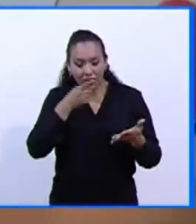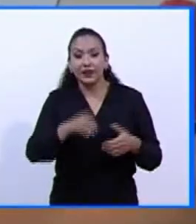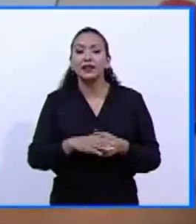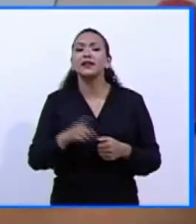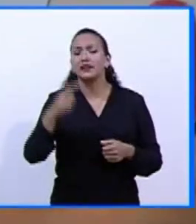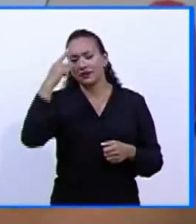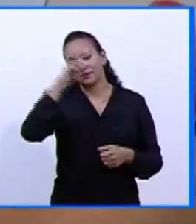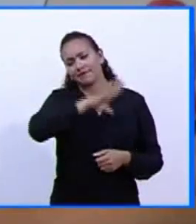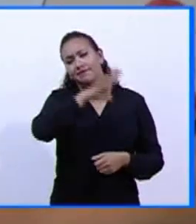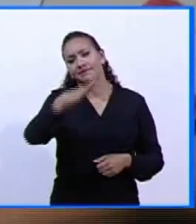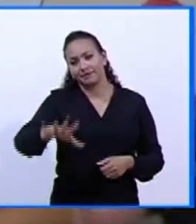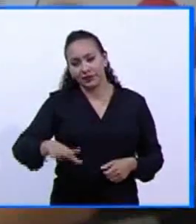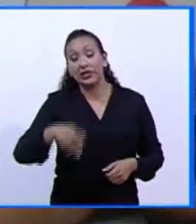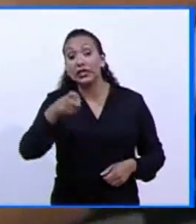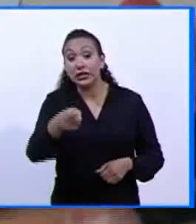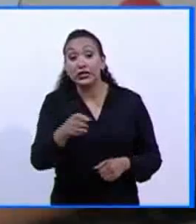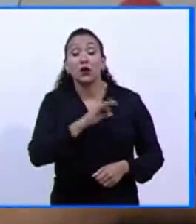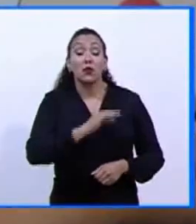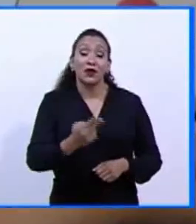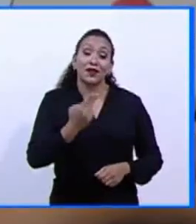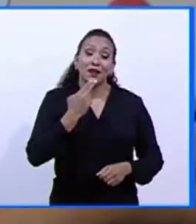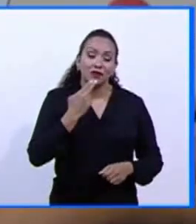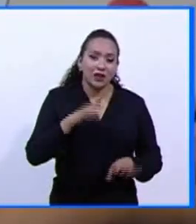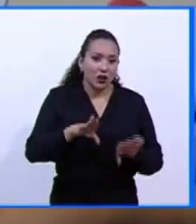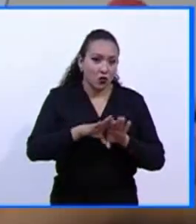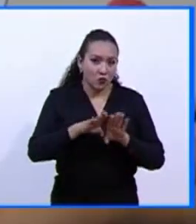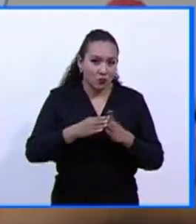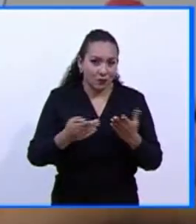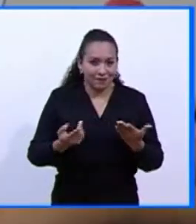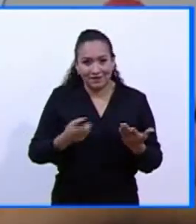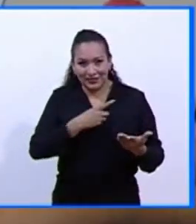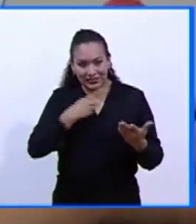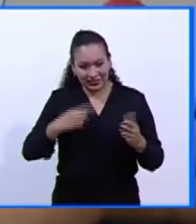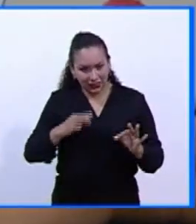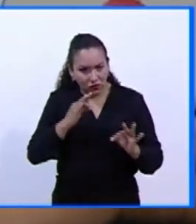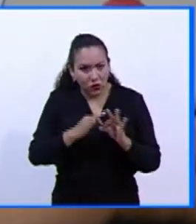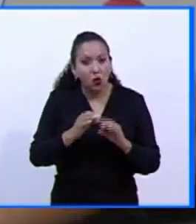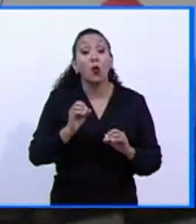genérico y puede ser utilizado de manera discrecional, o